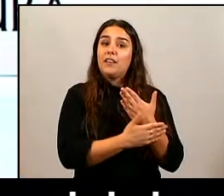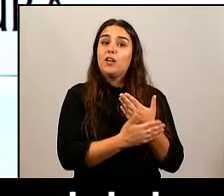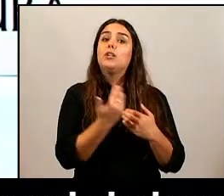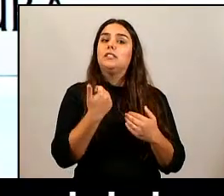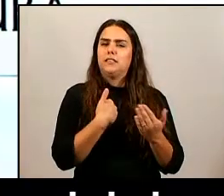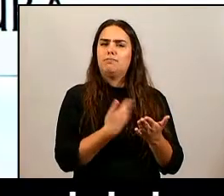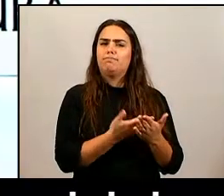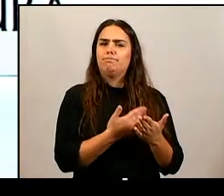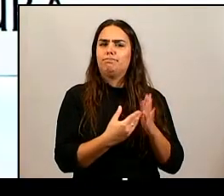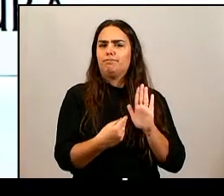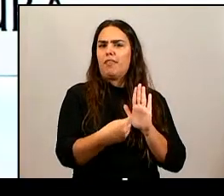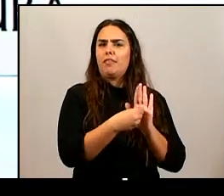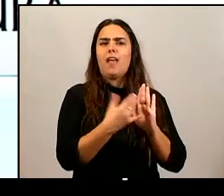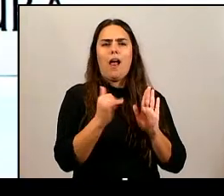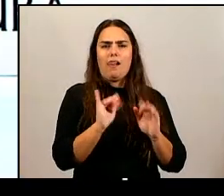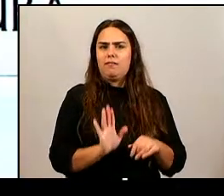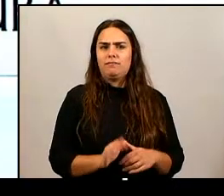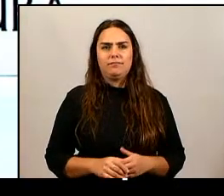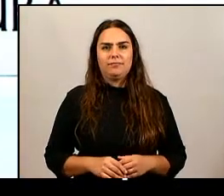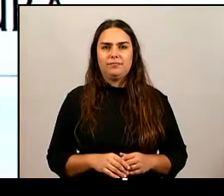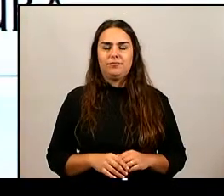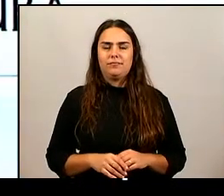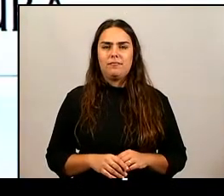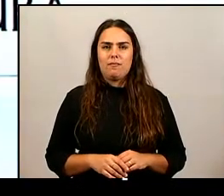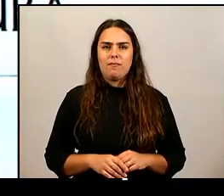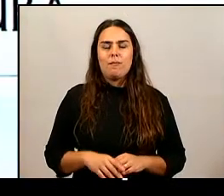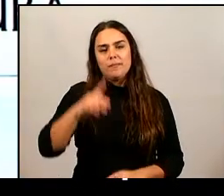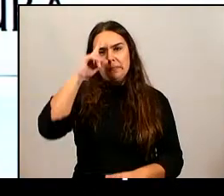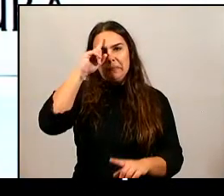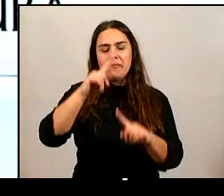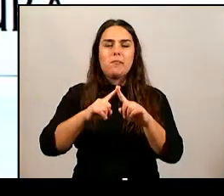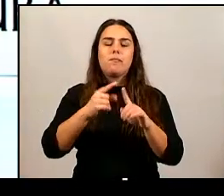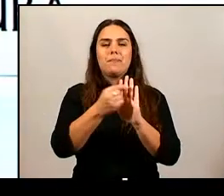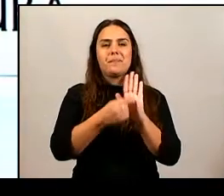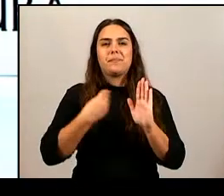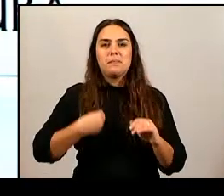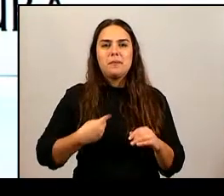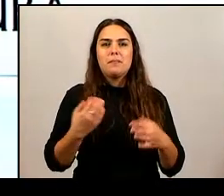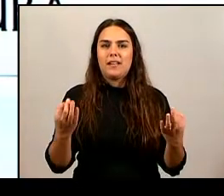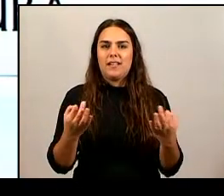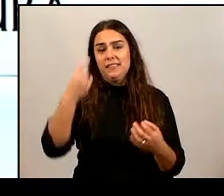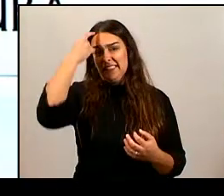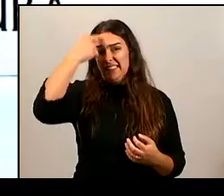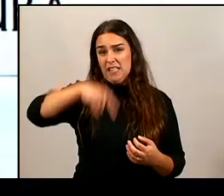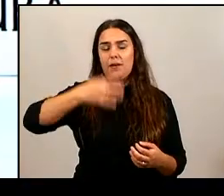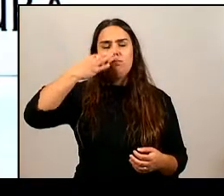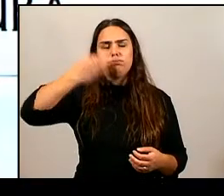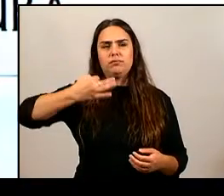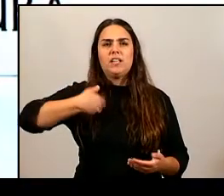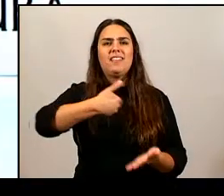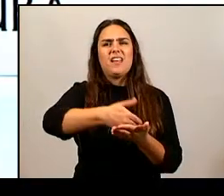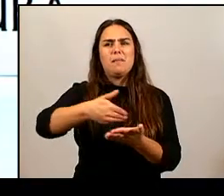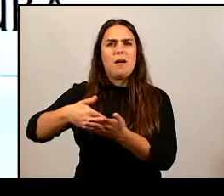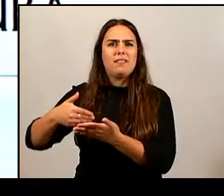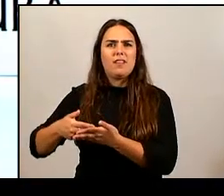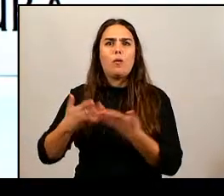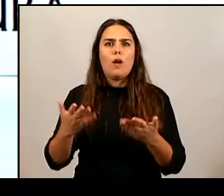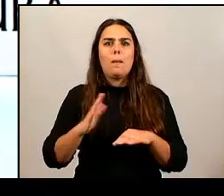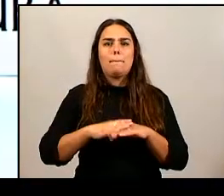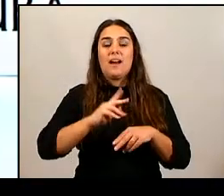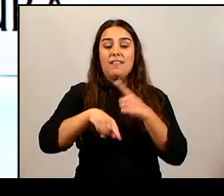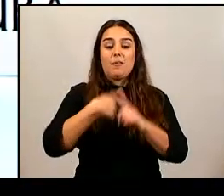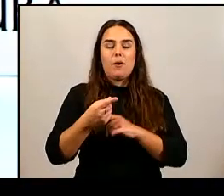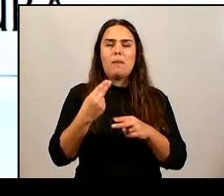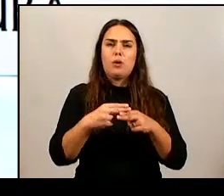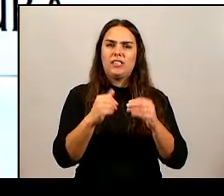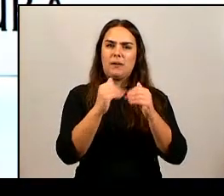las comprobaciones de oficio. El objetivo de esta medida es tener un conocimiento real de la demanda para desarrollar una política de